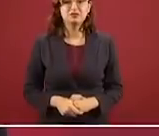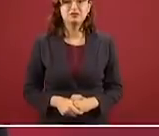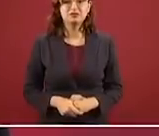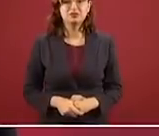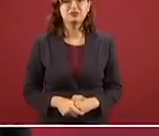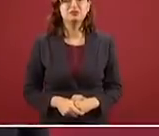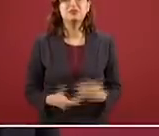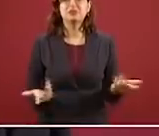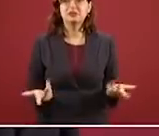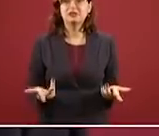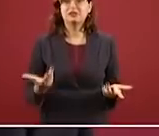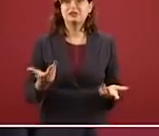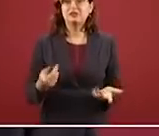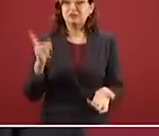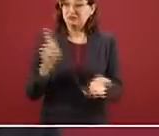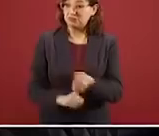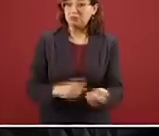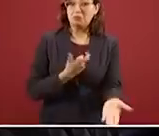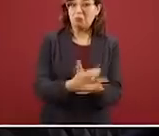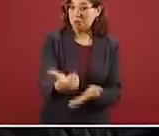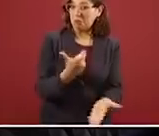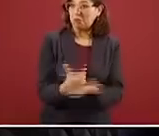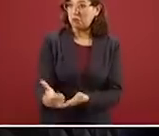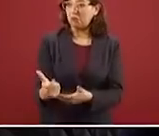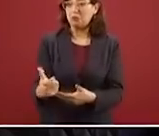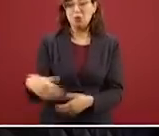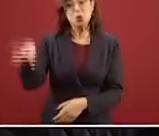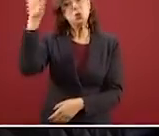Y los sueldos. Entonces,